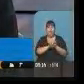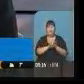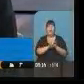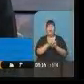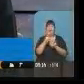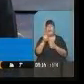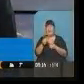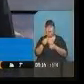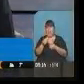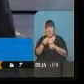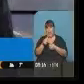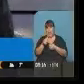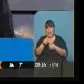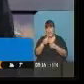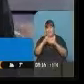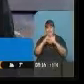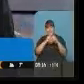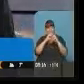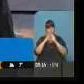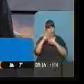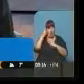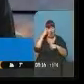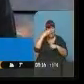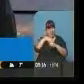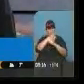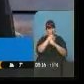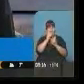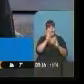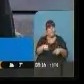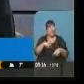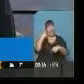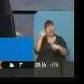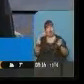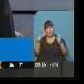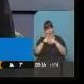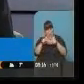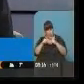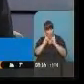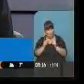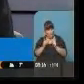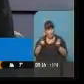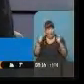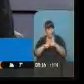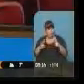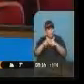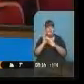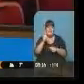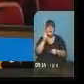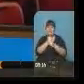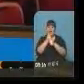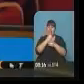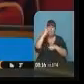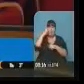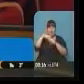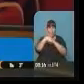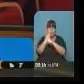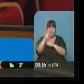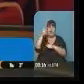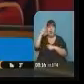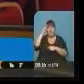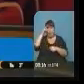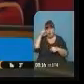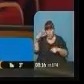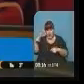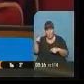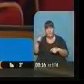la sesión del parlasur pero después tienen reuniones siguientes de comisiones el funcionamiento del parlasur es el montevideo